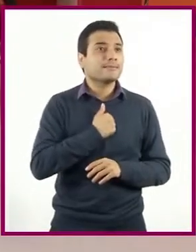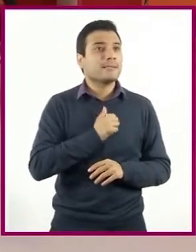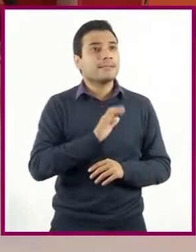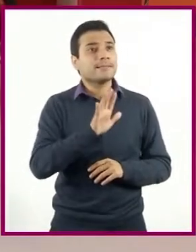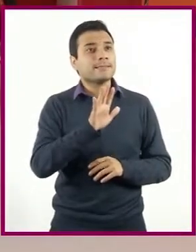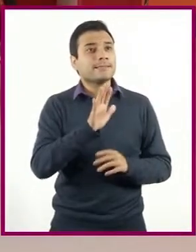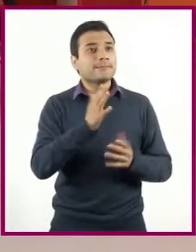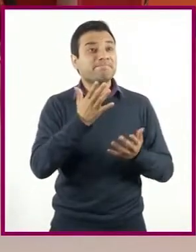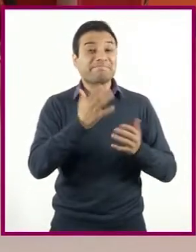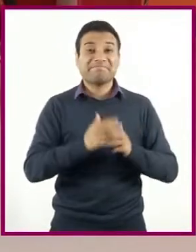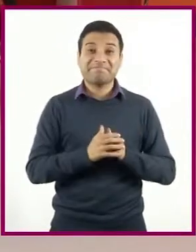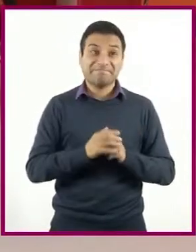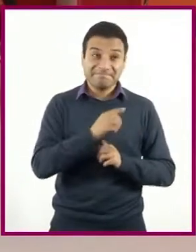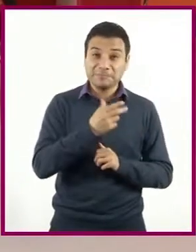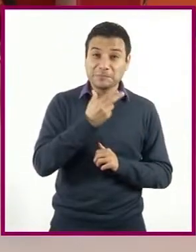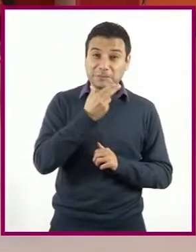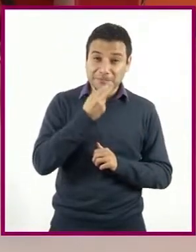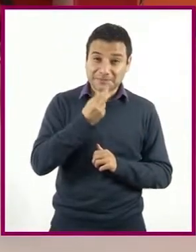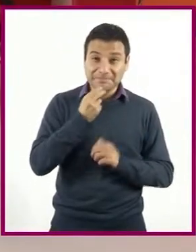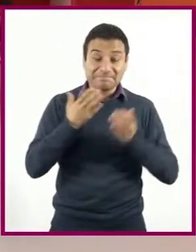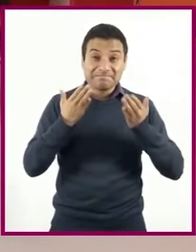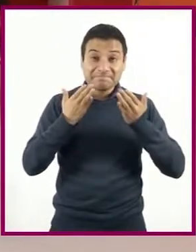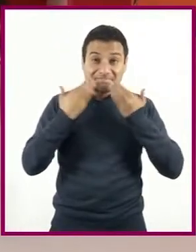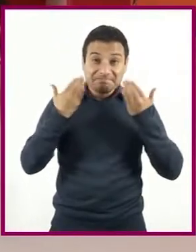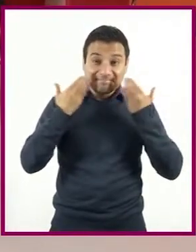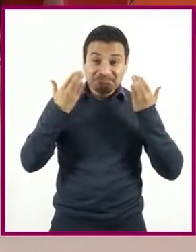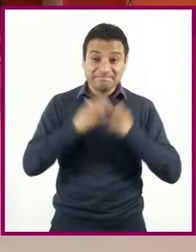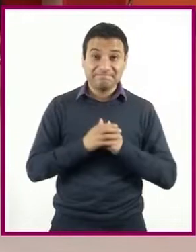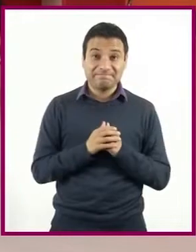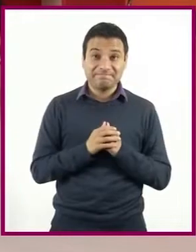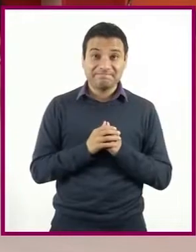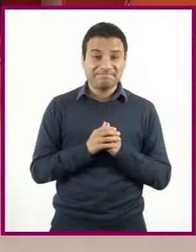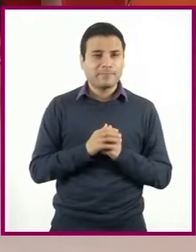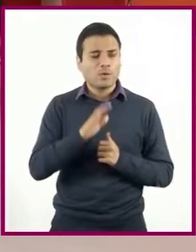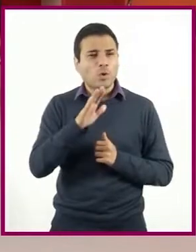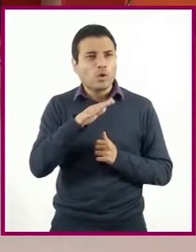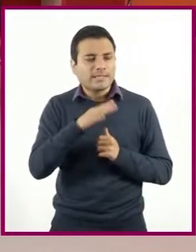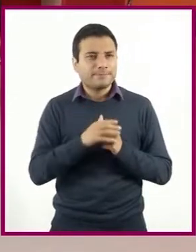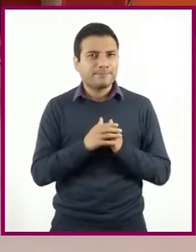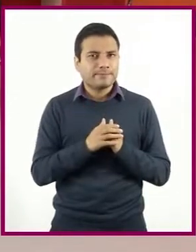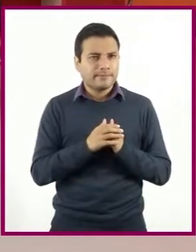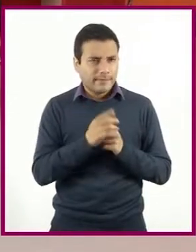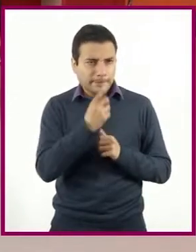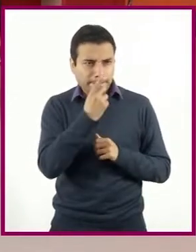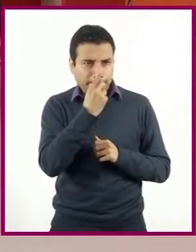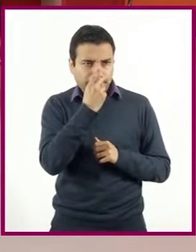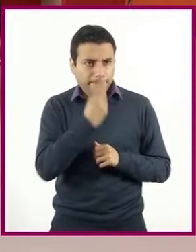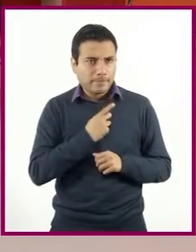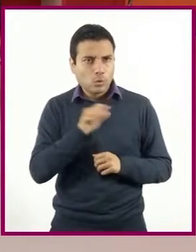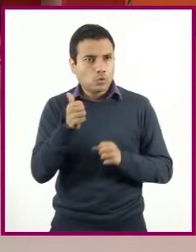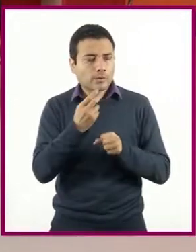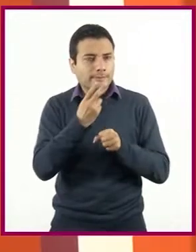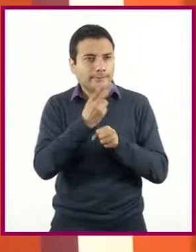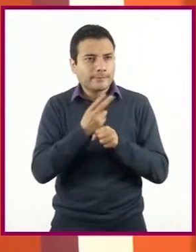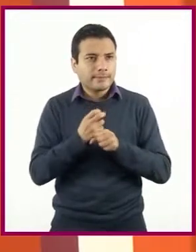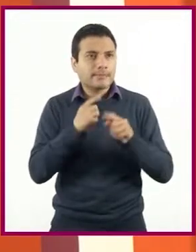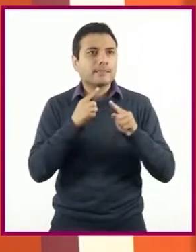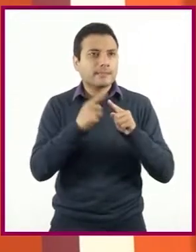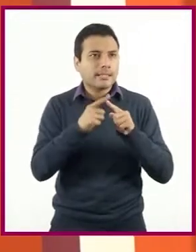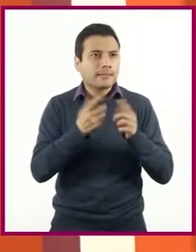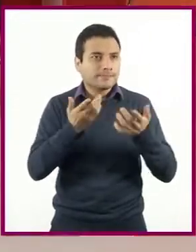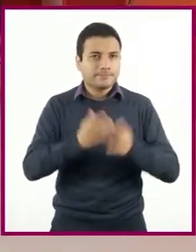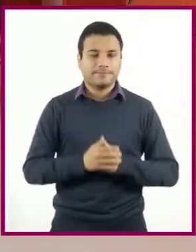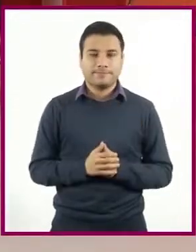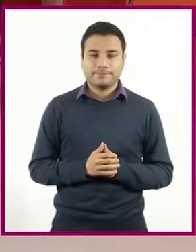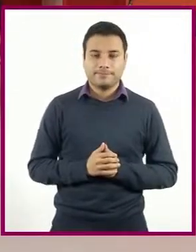Qué simpático es este señor. Oye, Betty, pero decías que teníamos más invitados, ¿no? ¿Quién más nos va